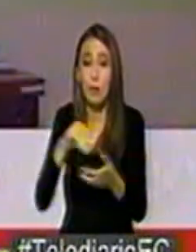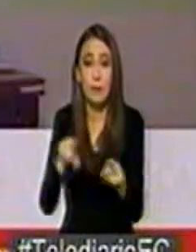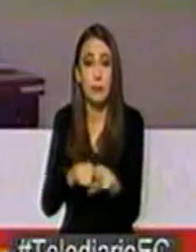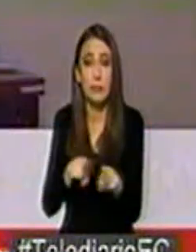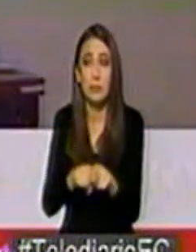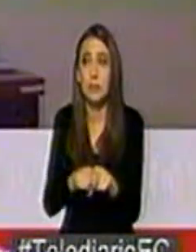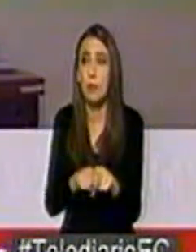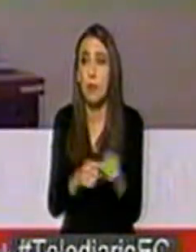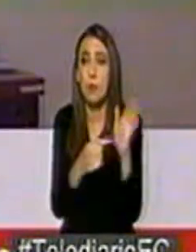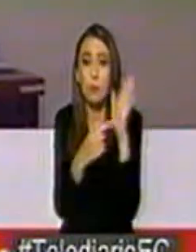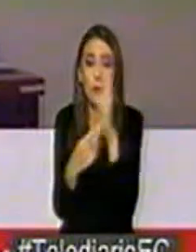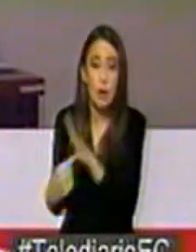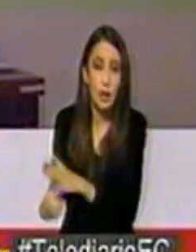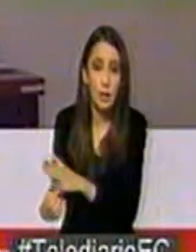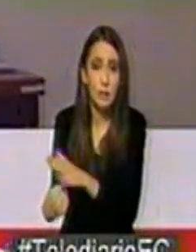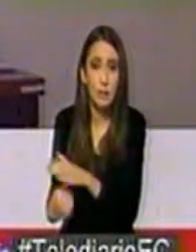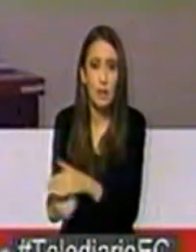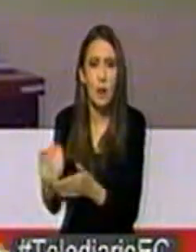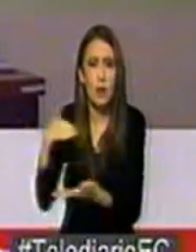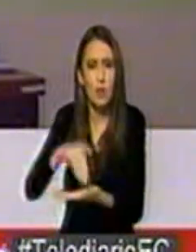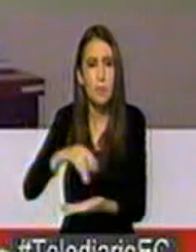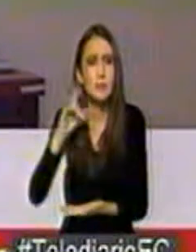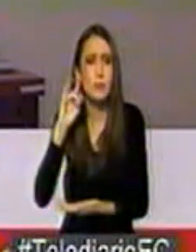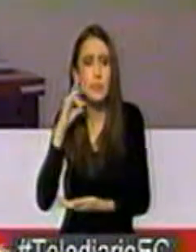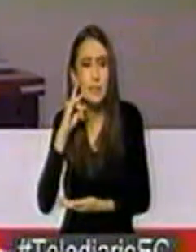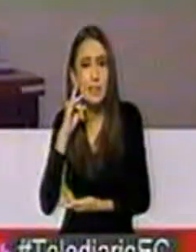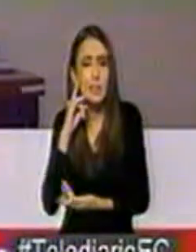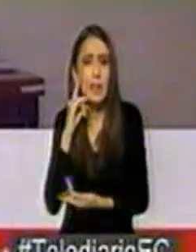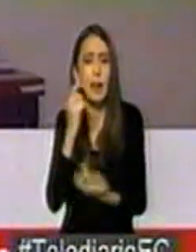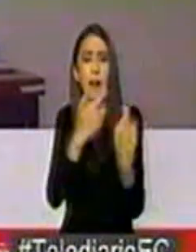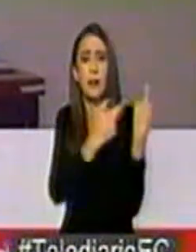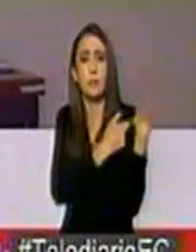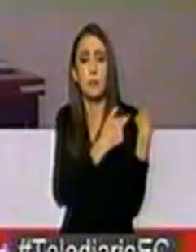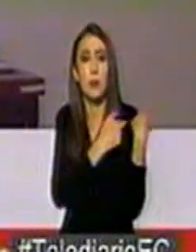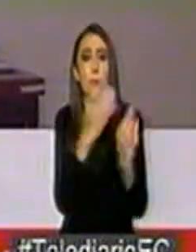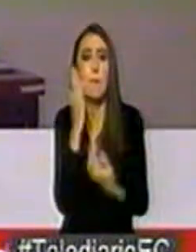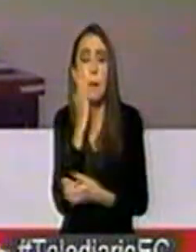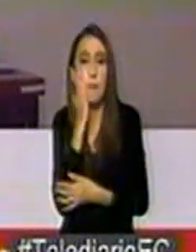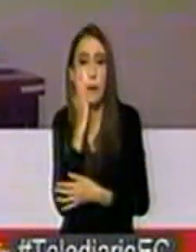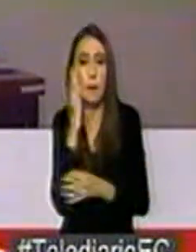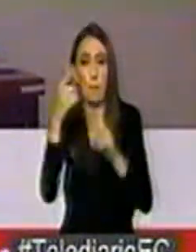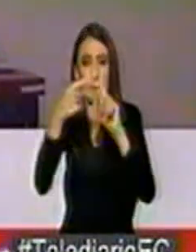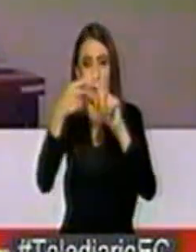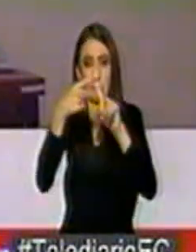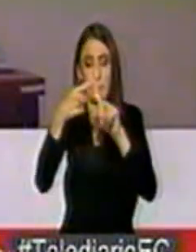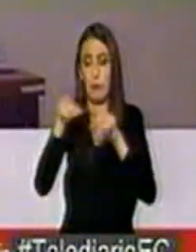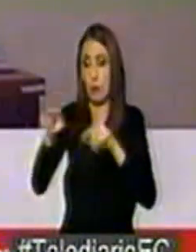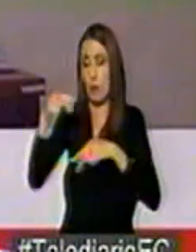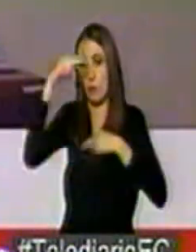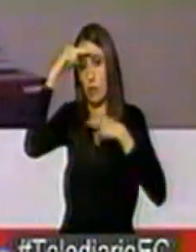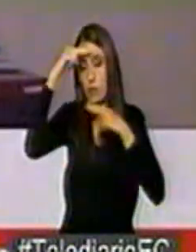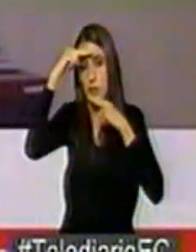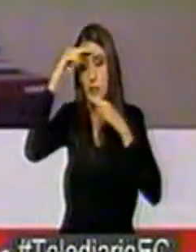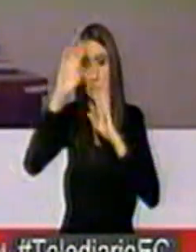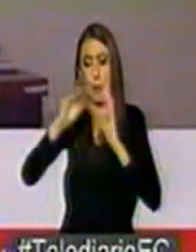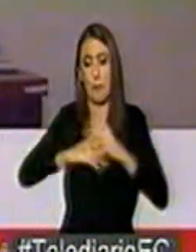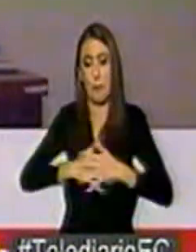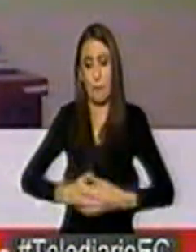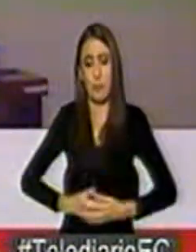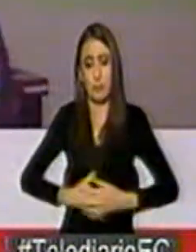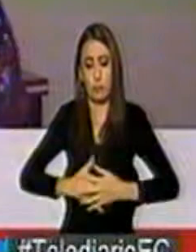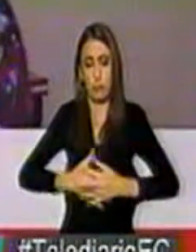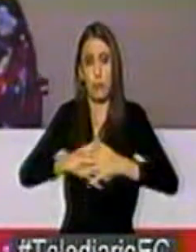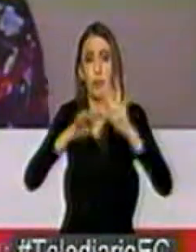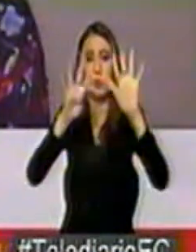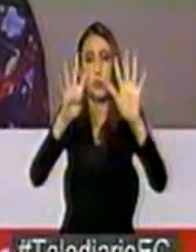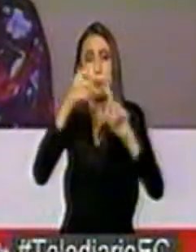poner sobre ellas un peso tan grande que sería no solamente la noticia del embarazo sino la gestación nueve meses de su violador